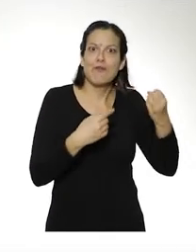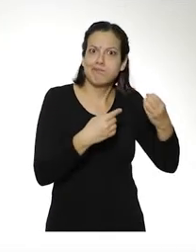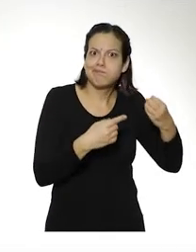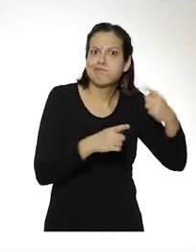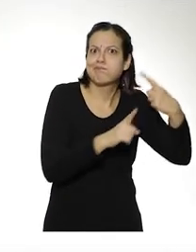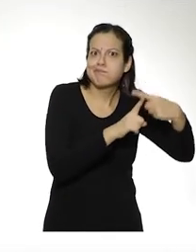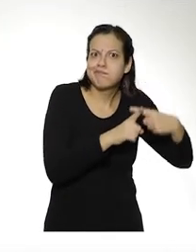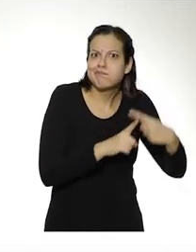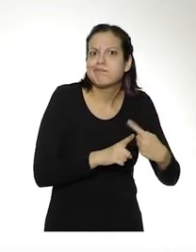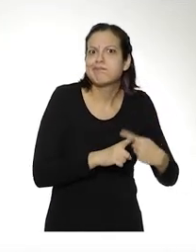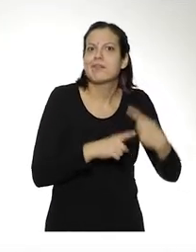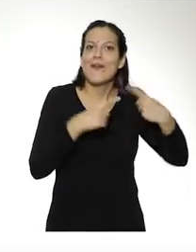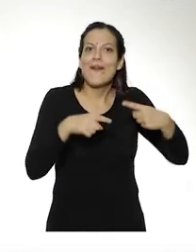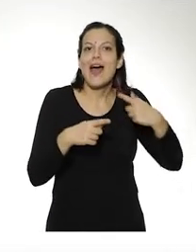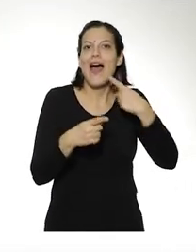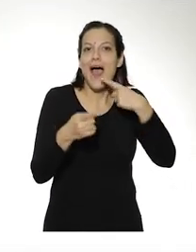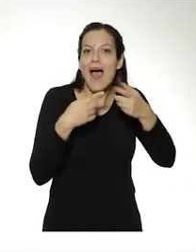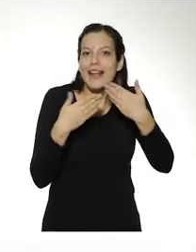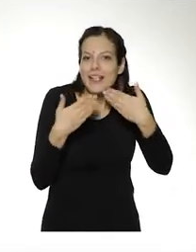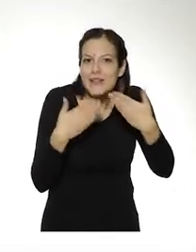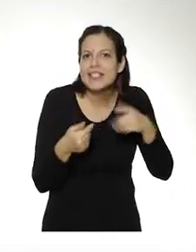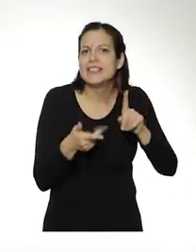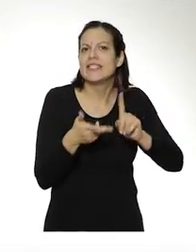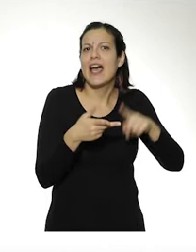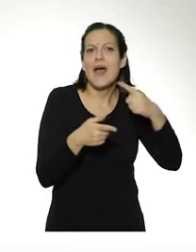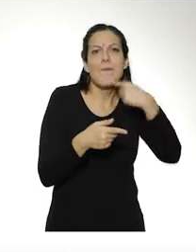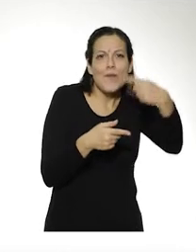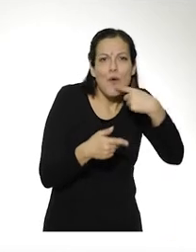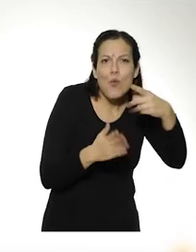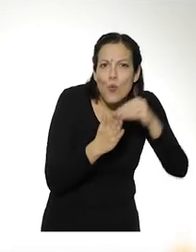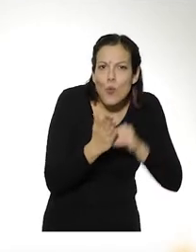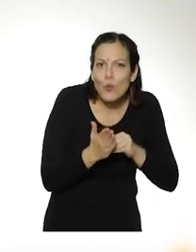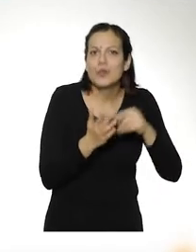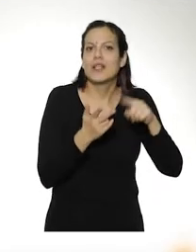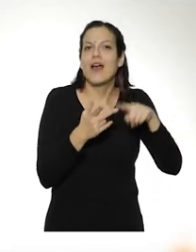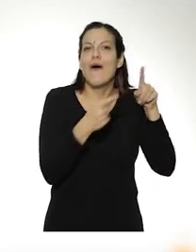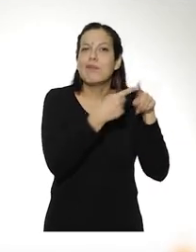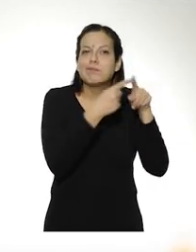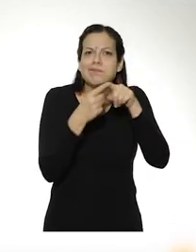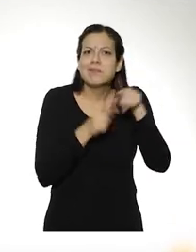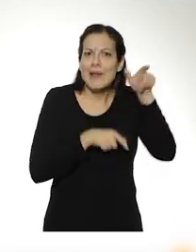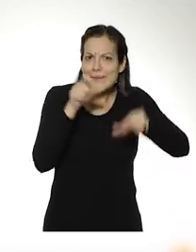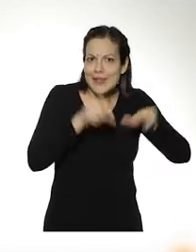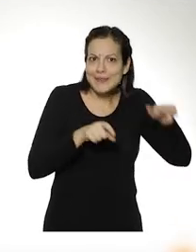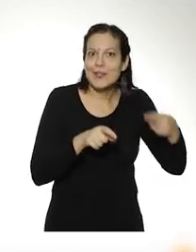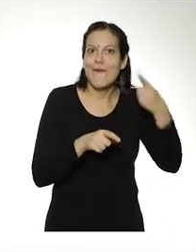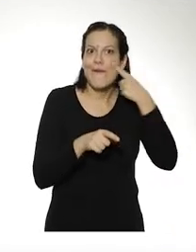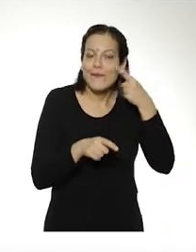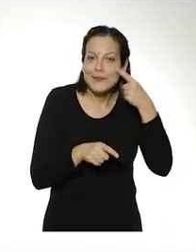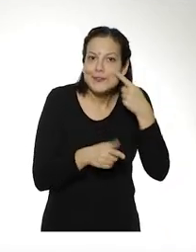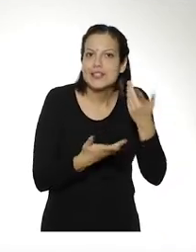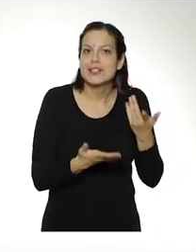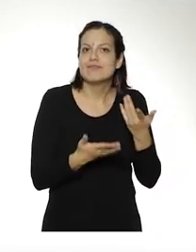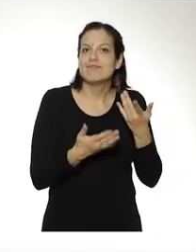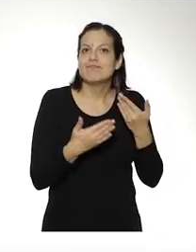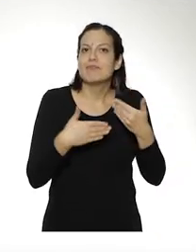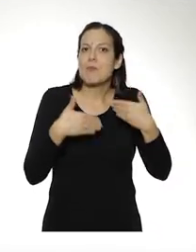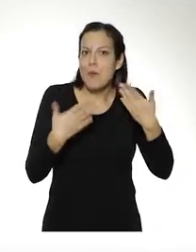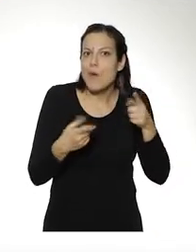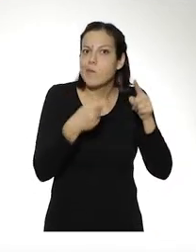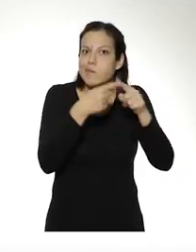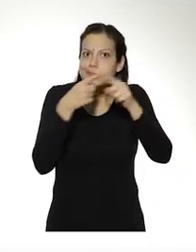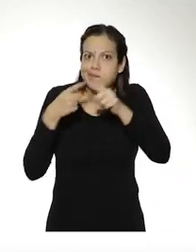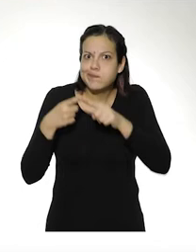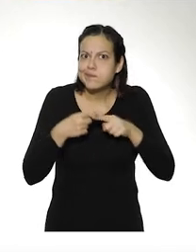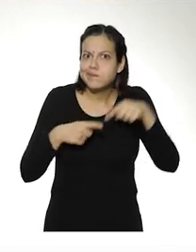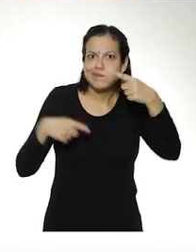esto, o a la hora de hacer entrevistas, encuestas, el contactarse con un montón de gente, conocer, hacer diferentes